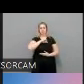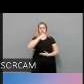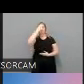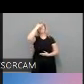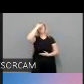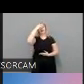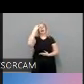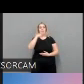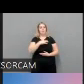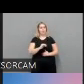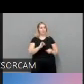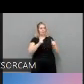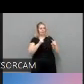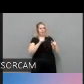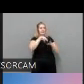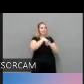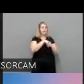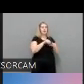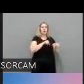puede comenzar a intervenir.